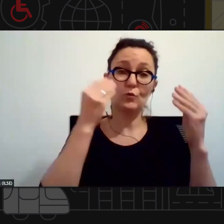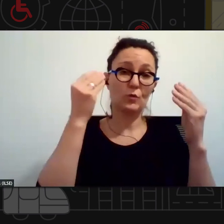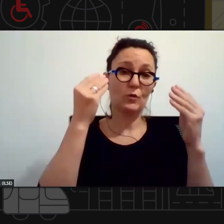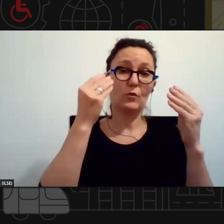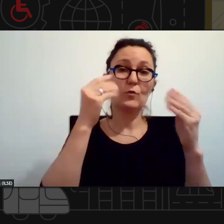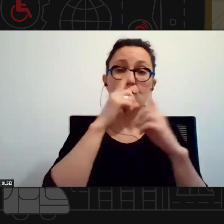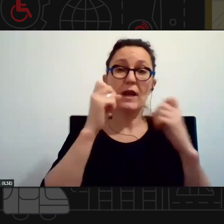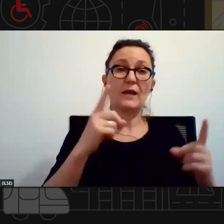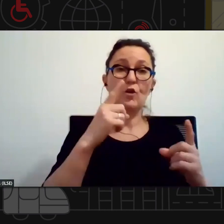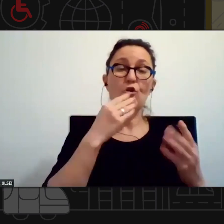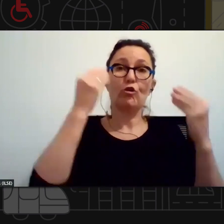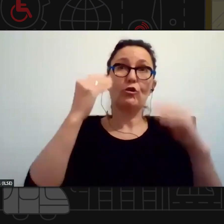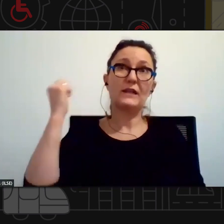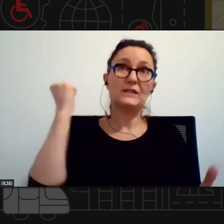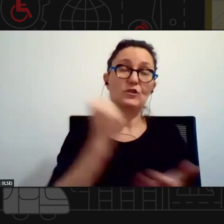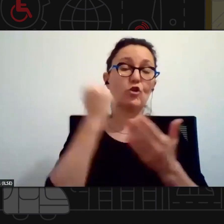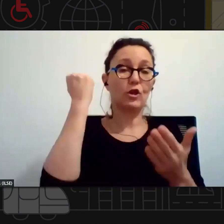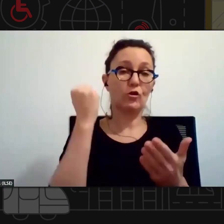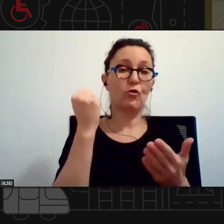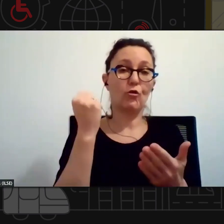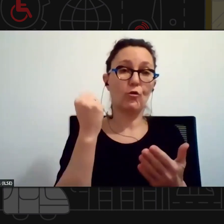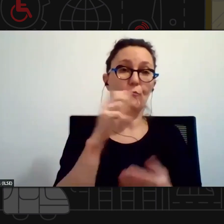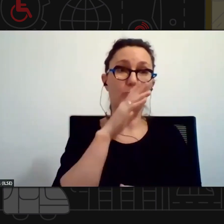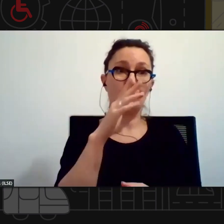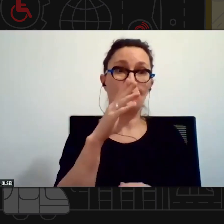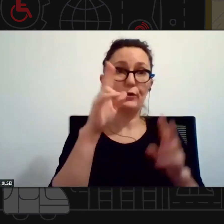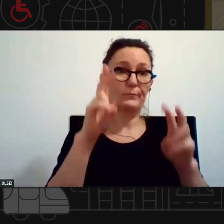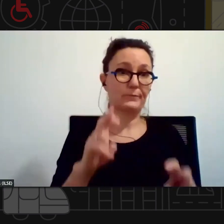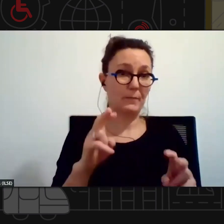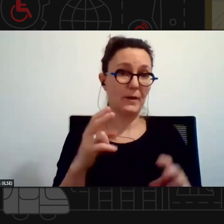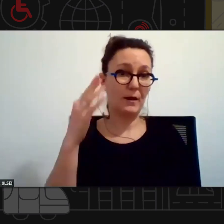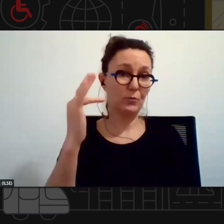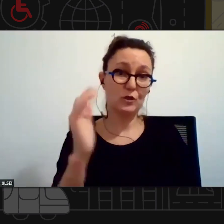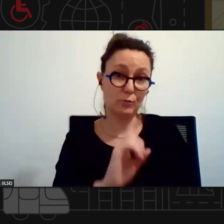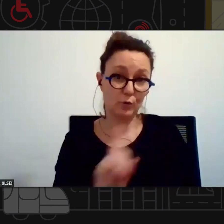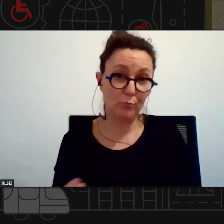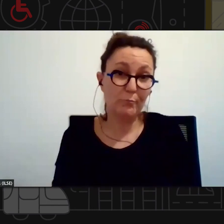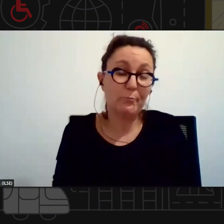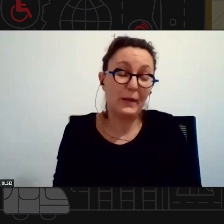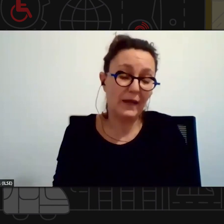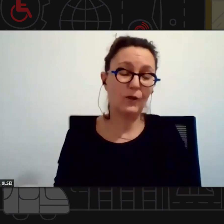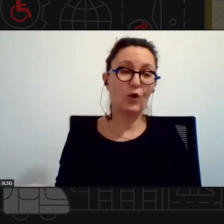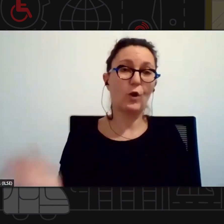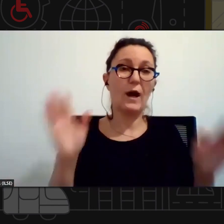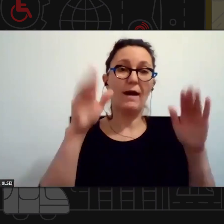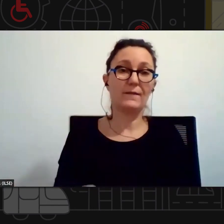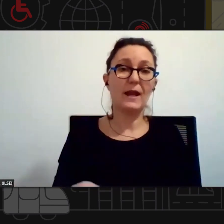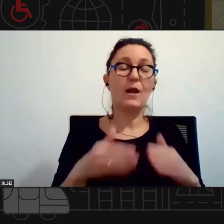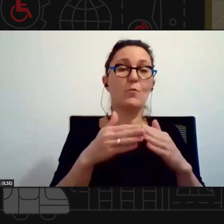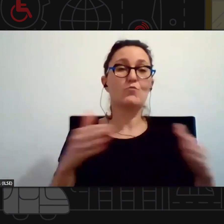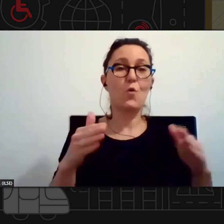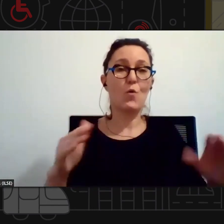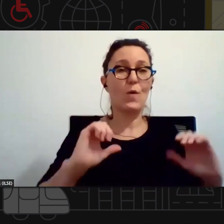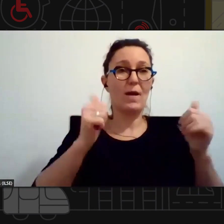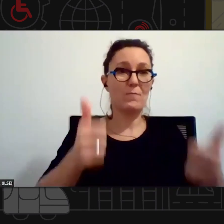precisamente por razones bueno, pues muy positivas, y desearos una feliz entrada de año 2021.